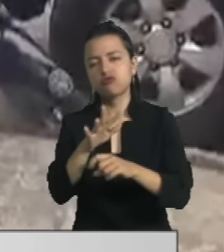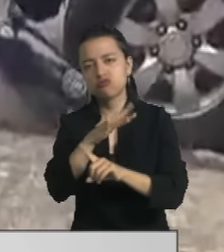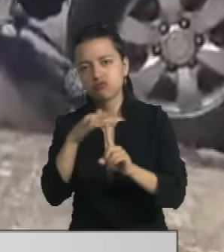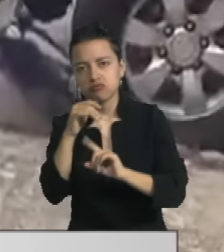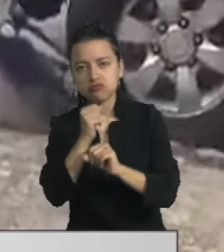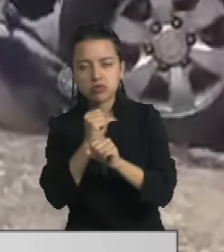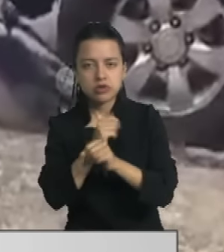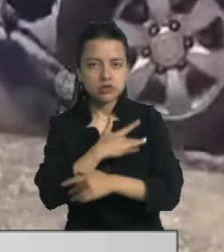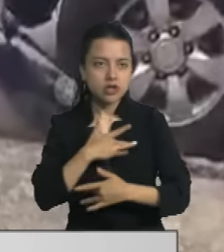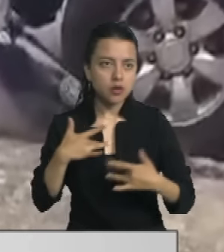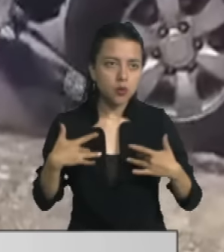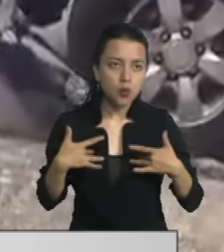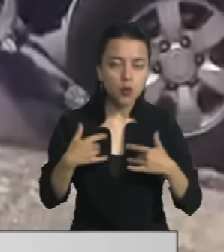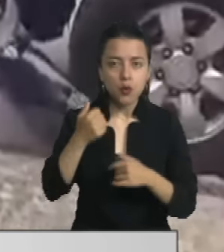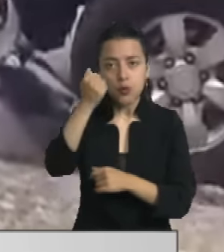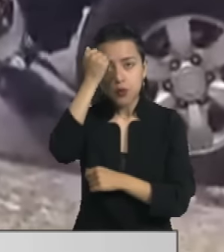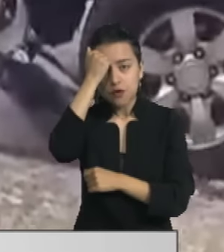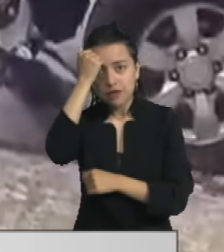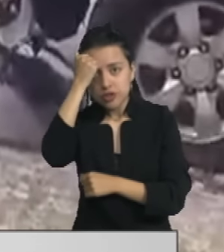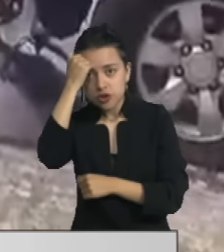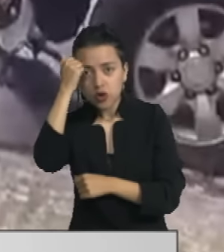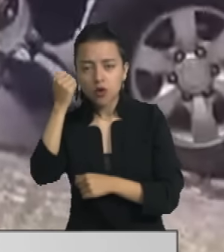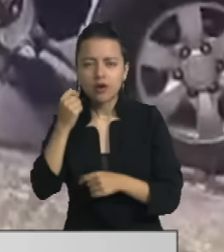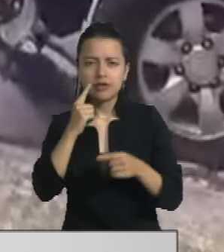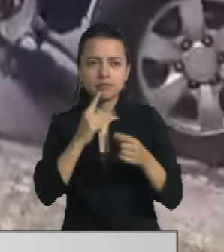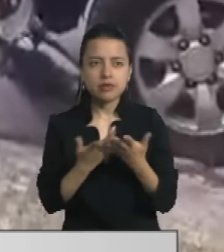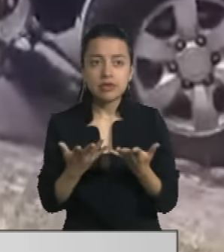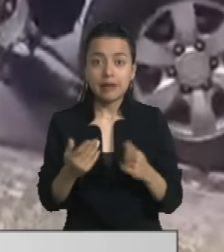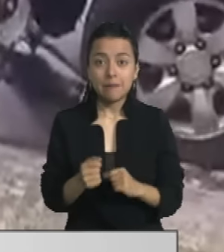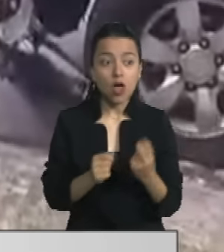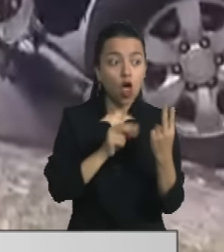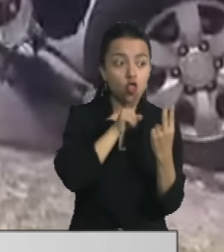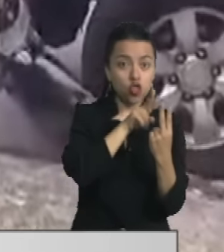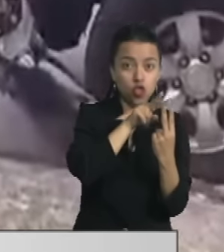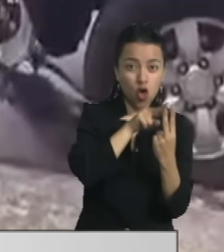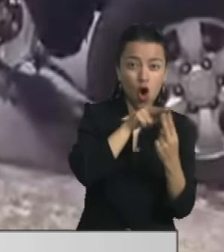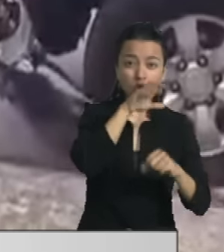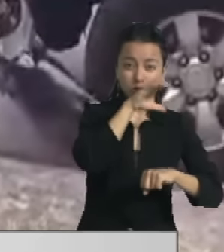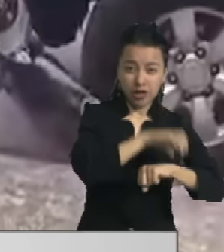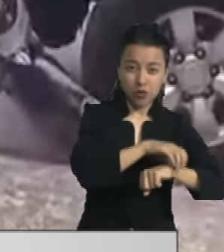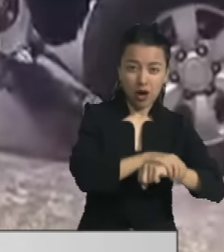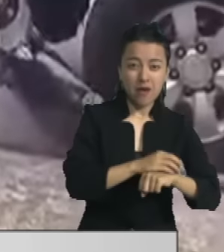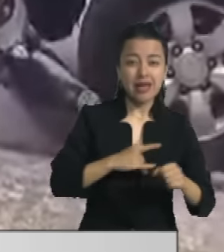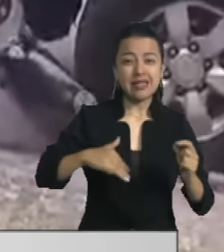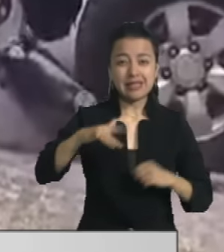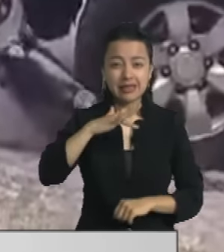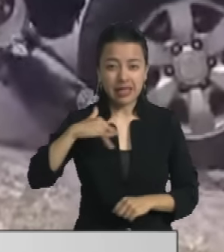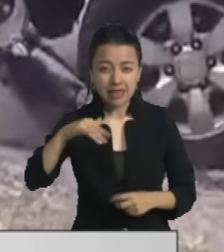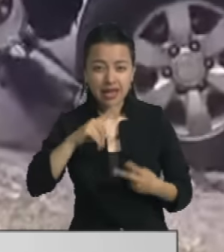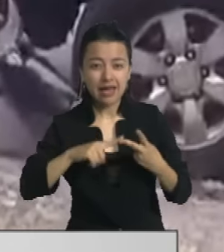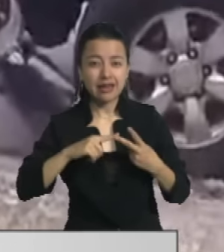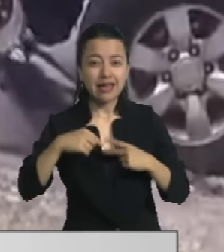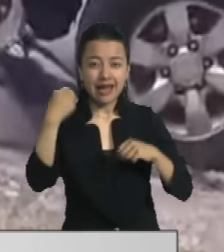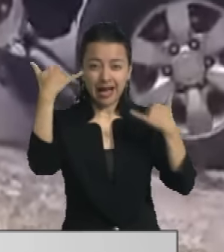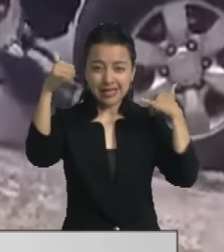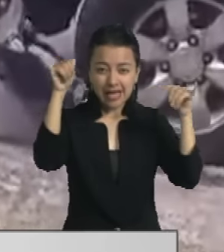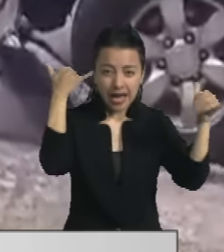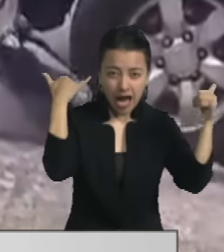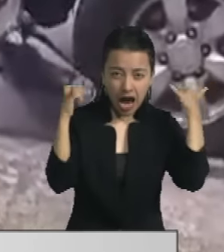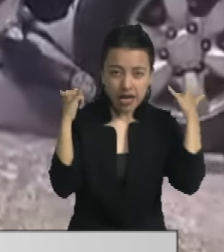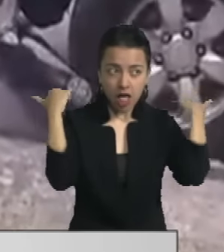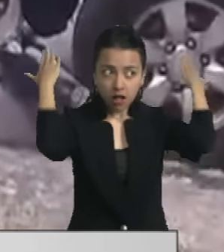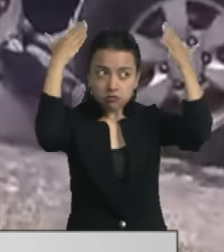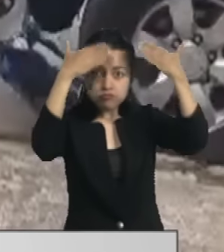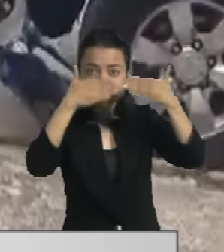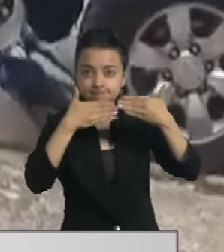Bolívar dos de los detenidos fueron capturados en los departamentos de casanare y Santander donde se encontraban con el fin de evadir la